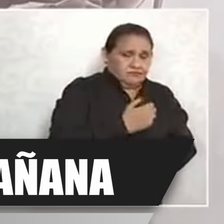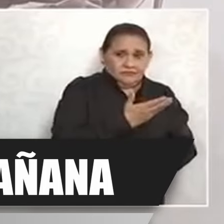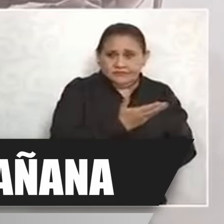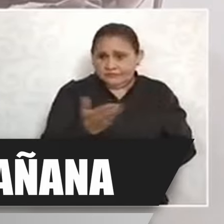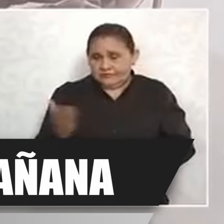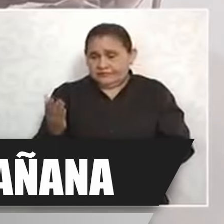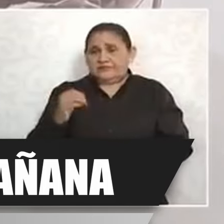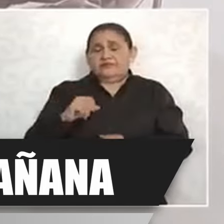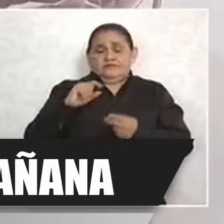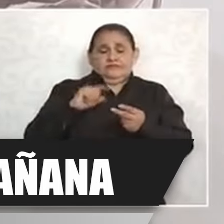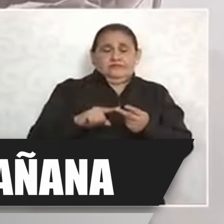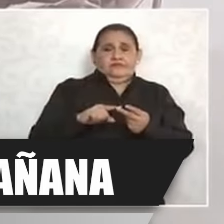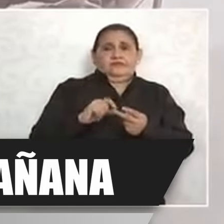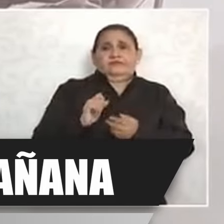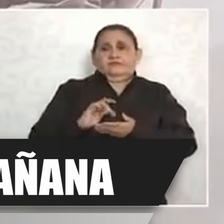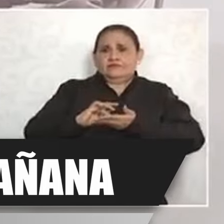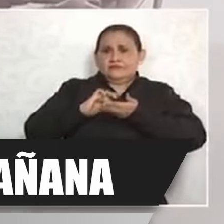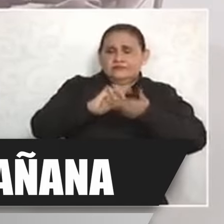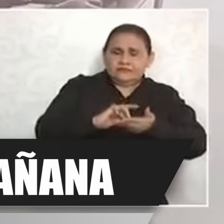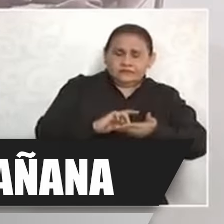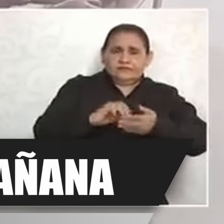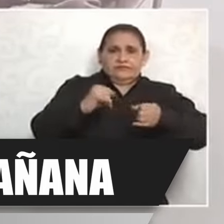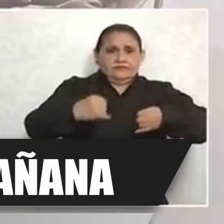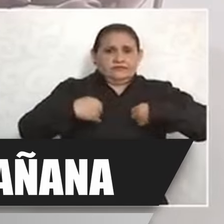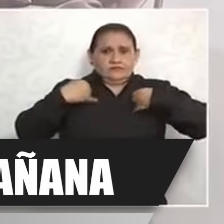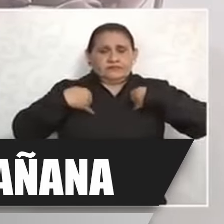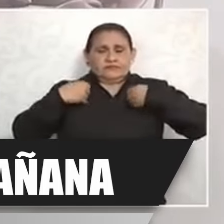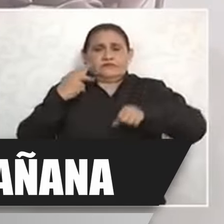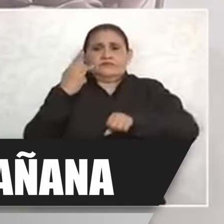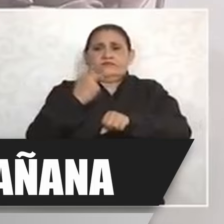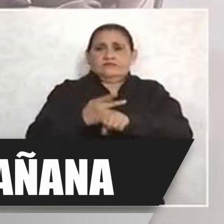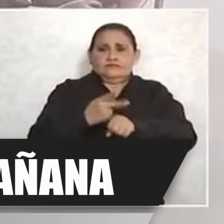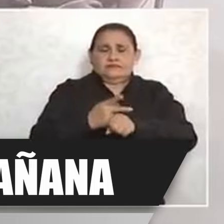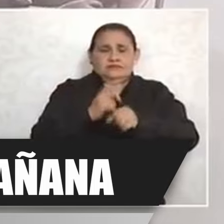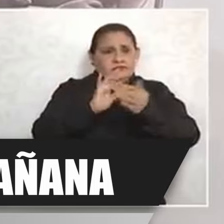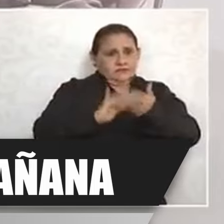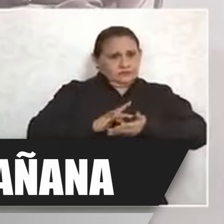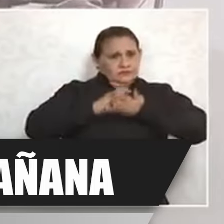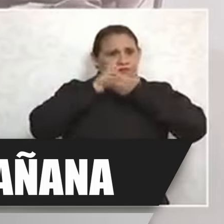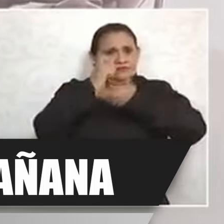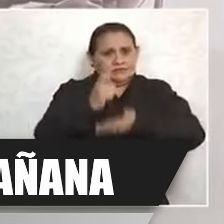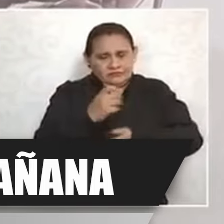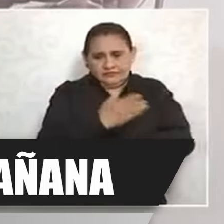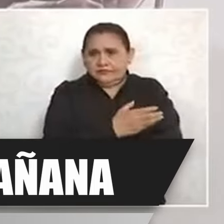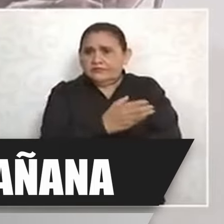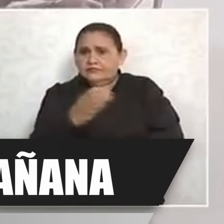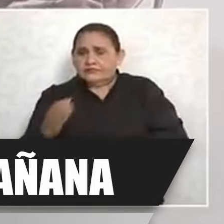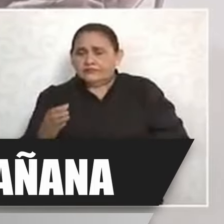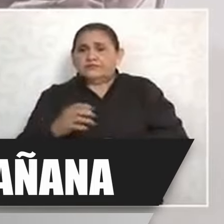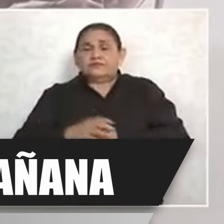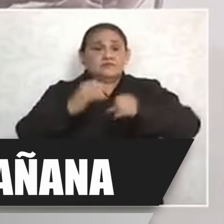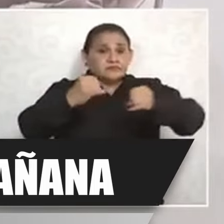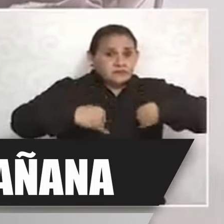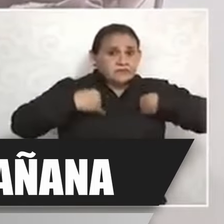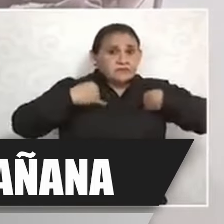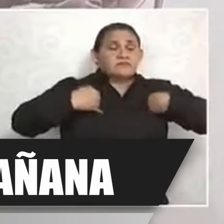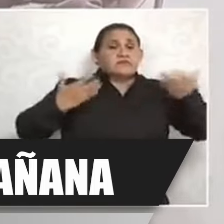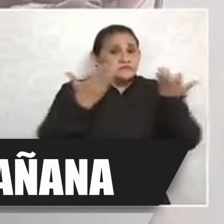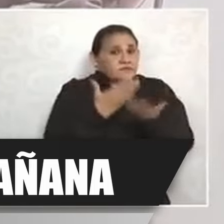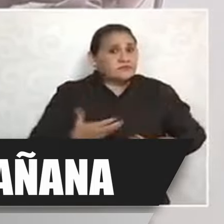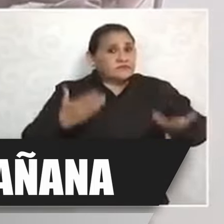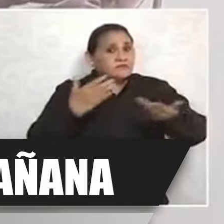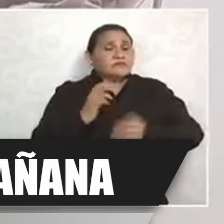adultos mayores, el apoyo a jóvenes de preparatoria, el apoyo al campo, jóvenes construyendo el